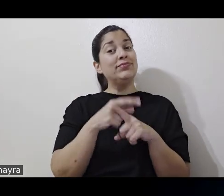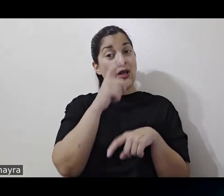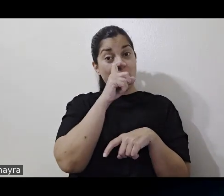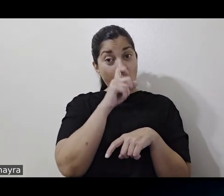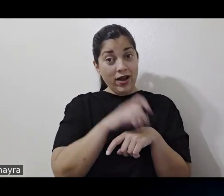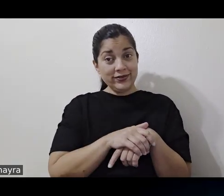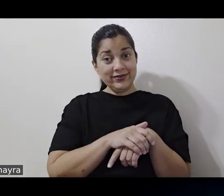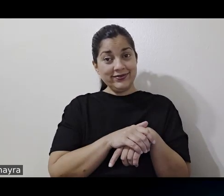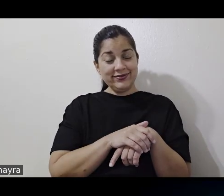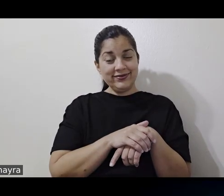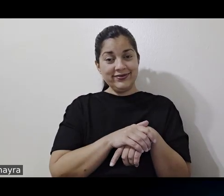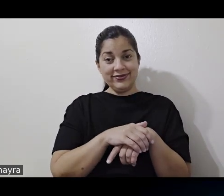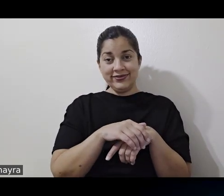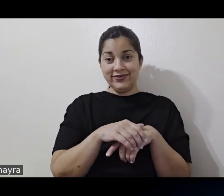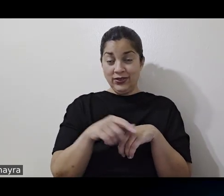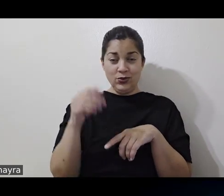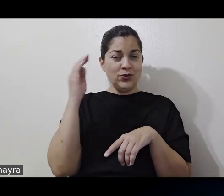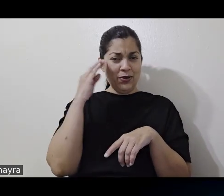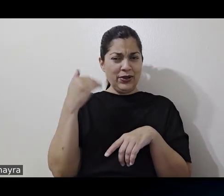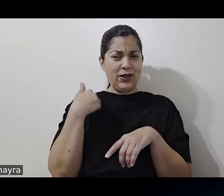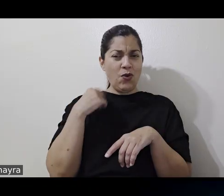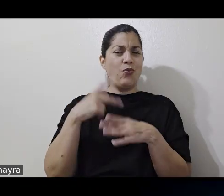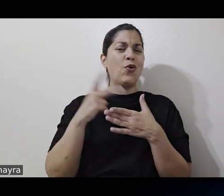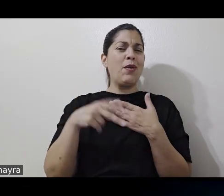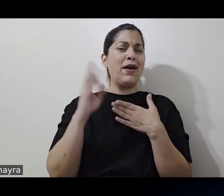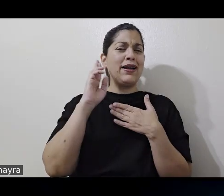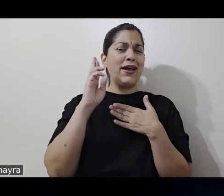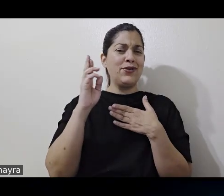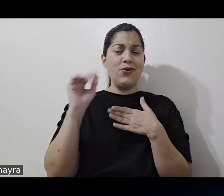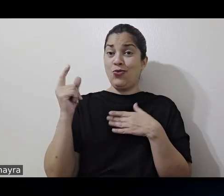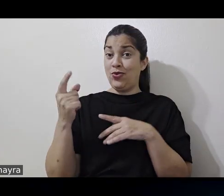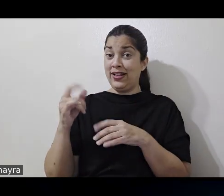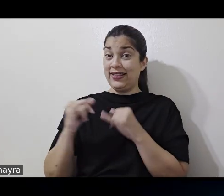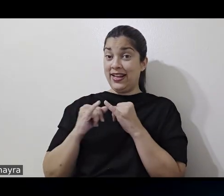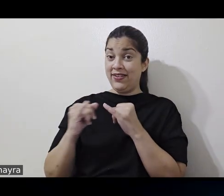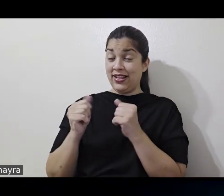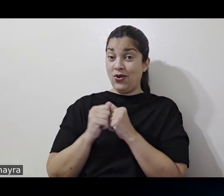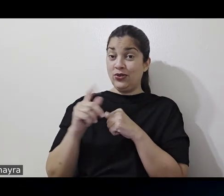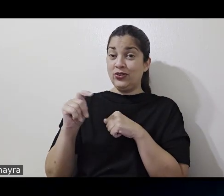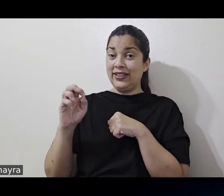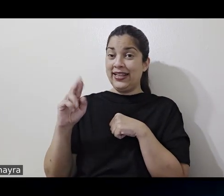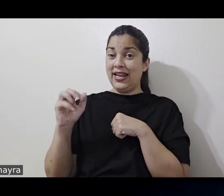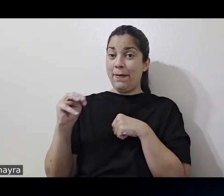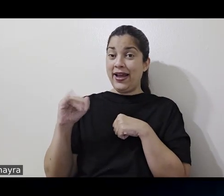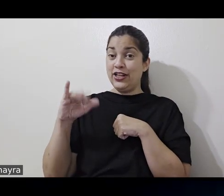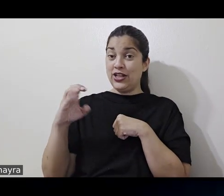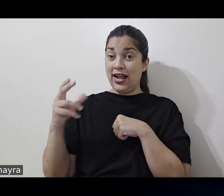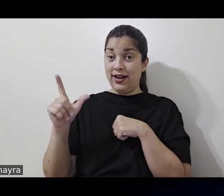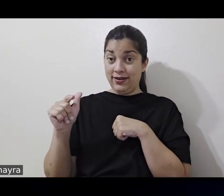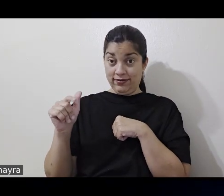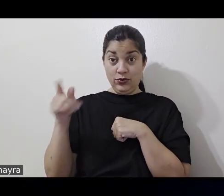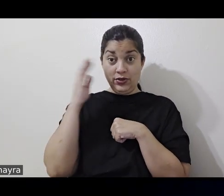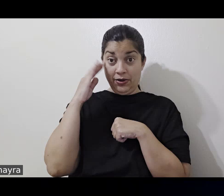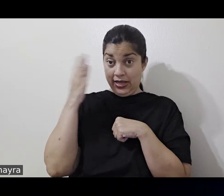que tú sabes que yo tengo un programa de radio y fue una entrevista a Tere Marichal. Sí. Y Tere Marichal ha hecho un